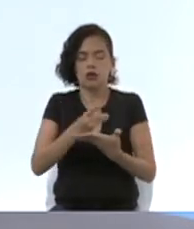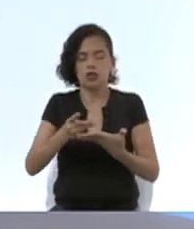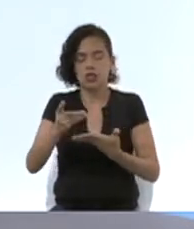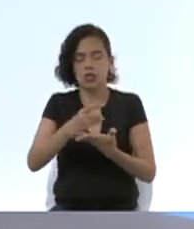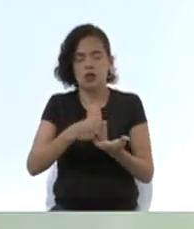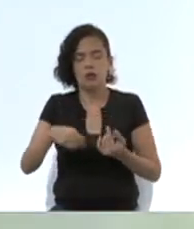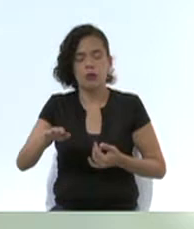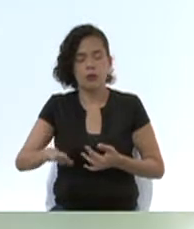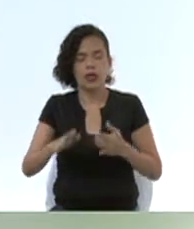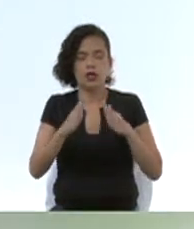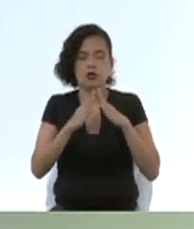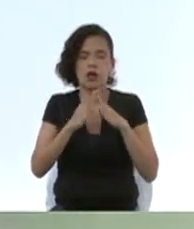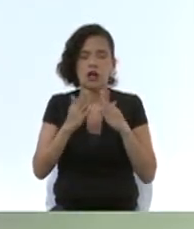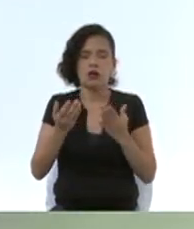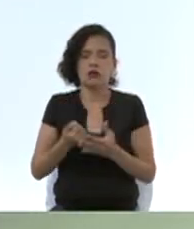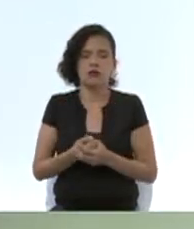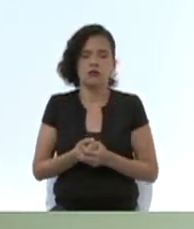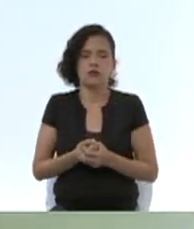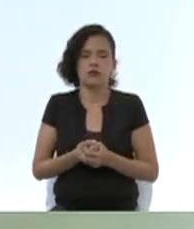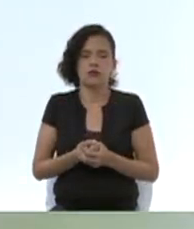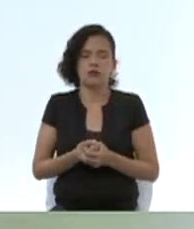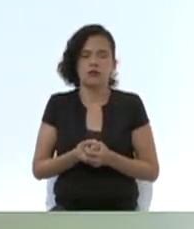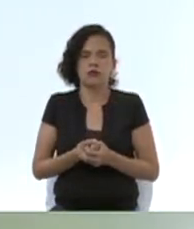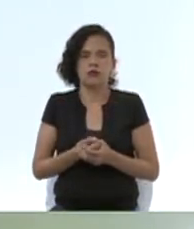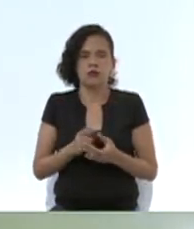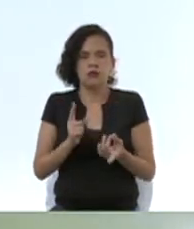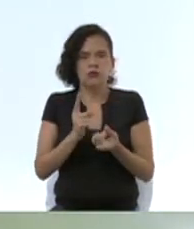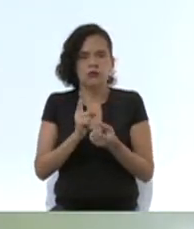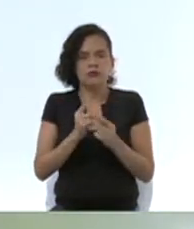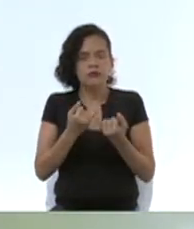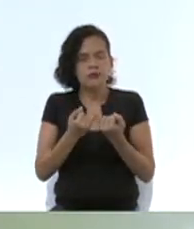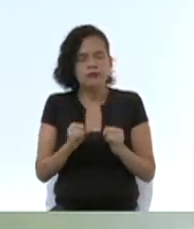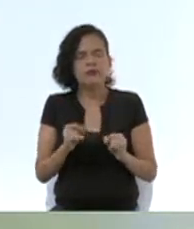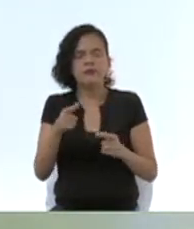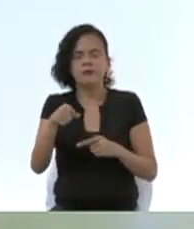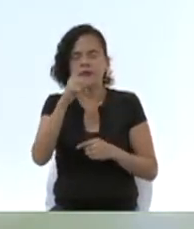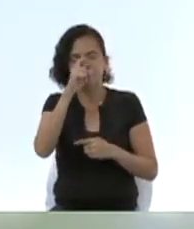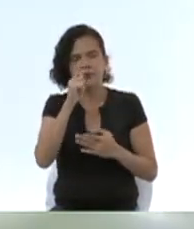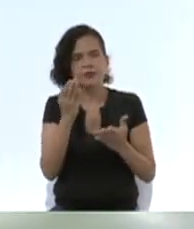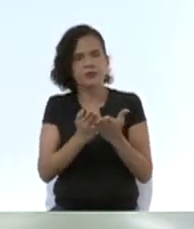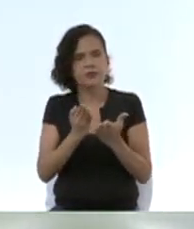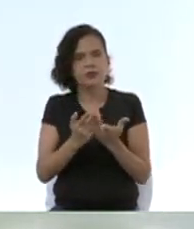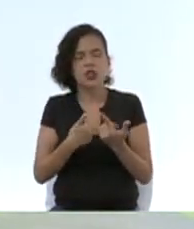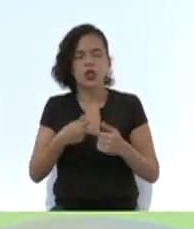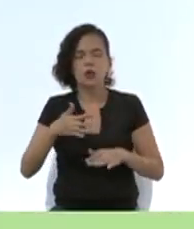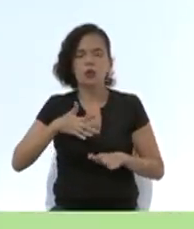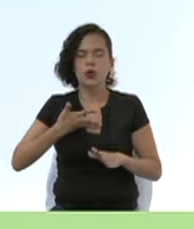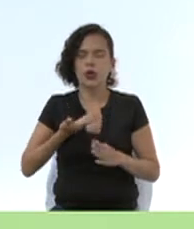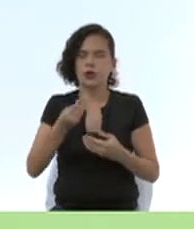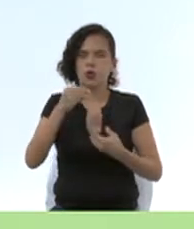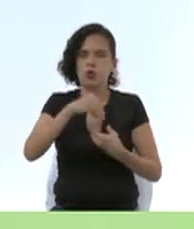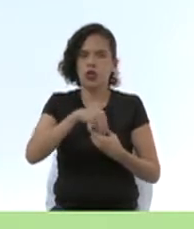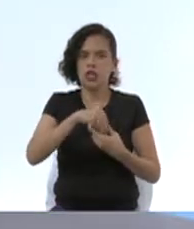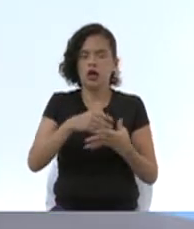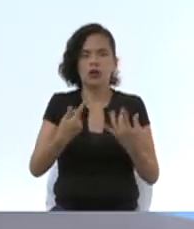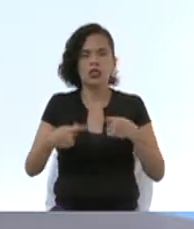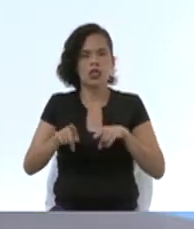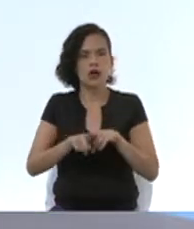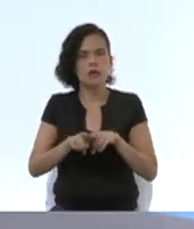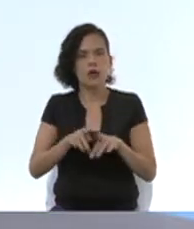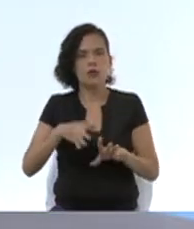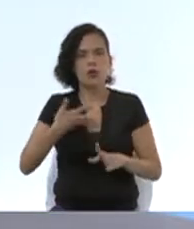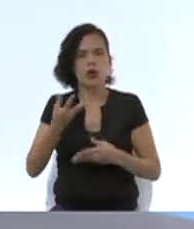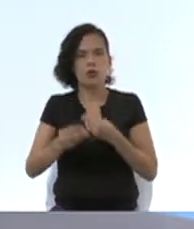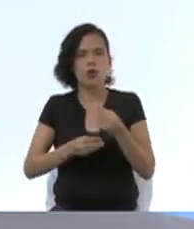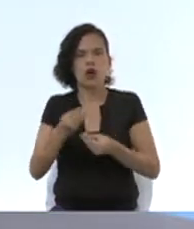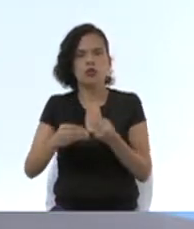más pequeños, que al transcurrir este año escolar pudieron haber almacenado y también podemos